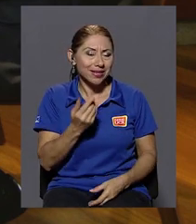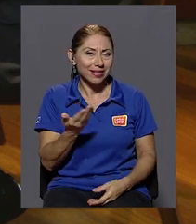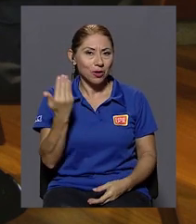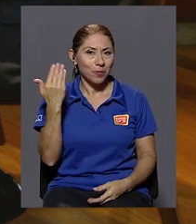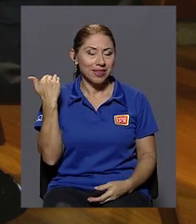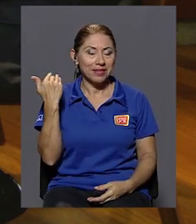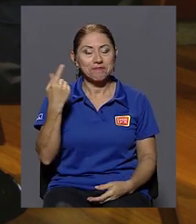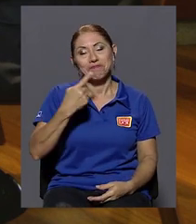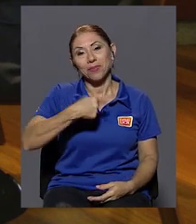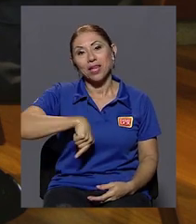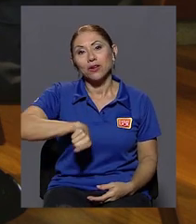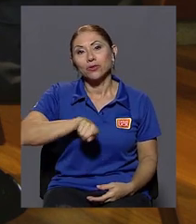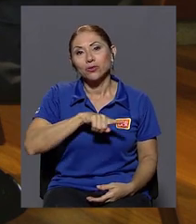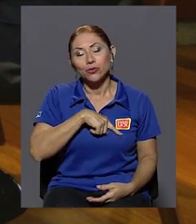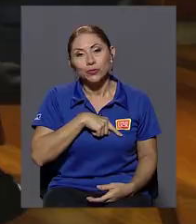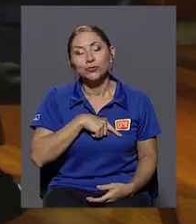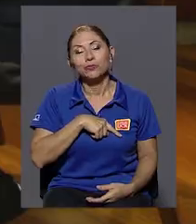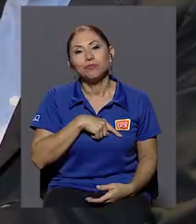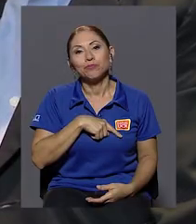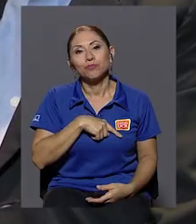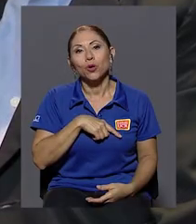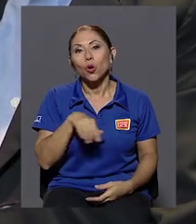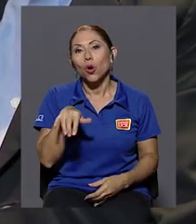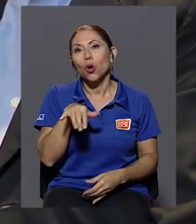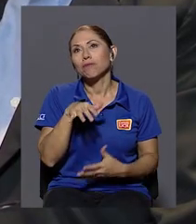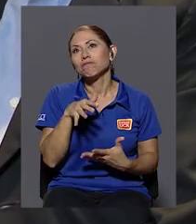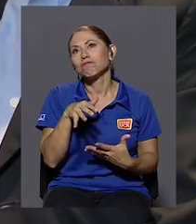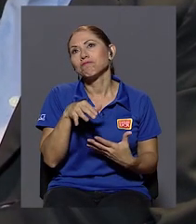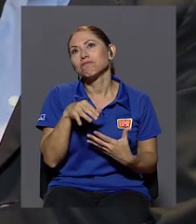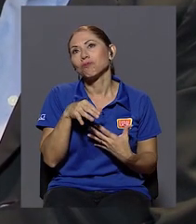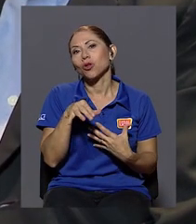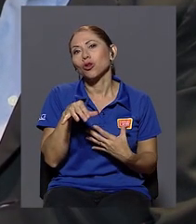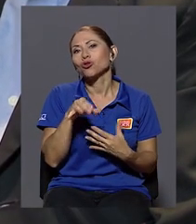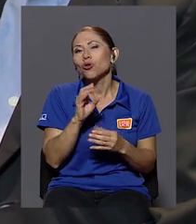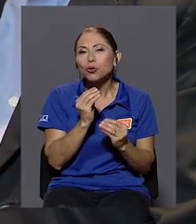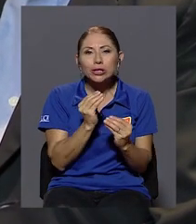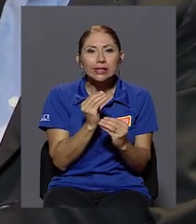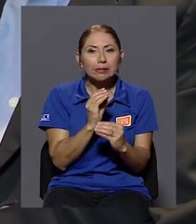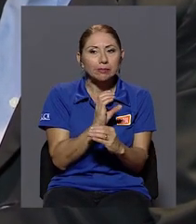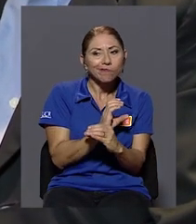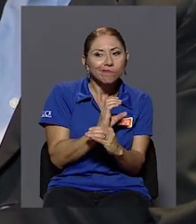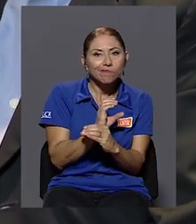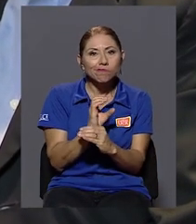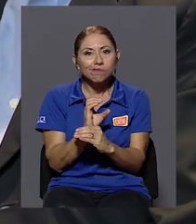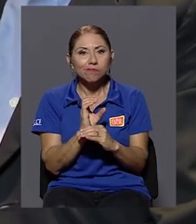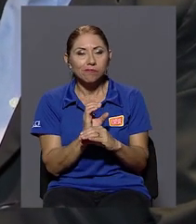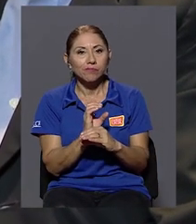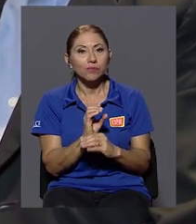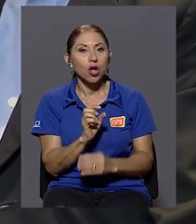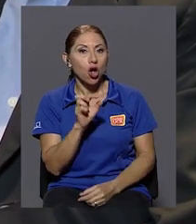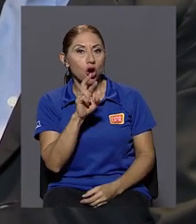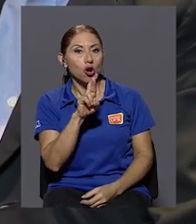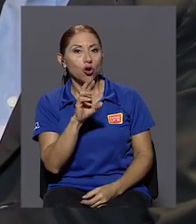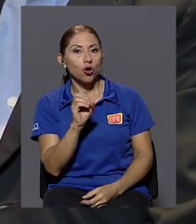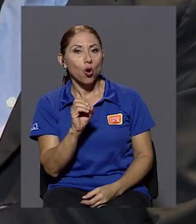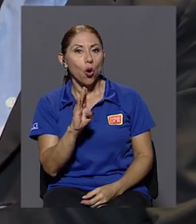y tendemos a ser como instituciones bastante conservadoras. Roberto